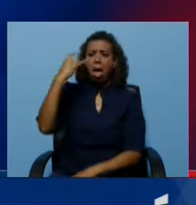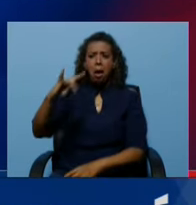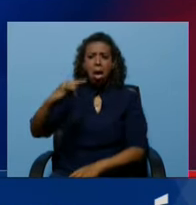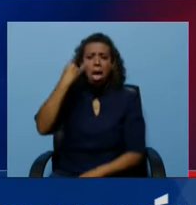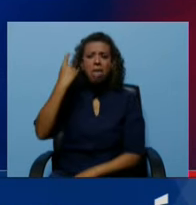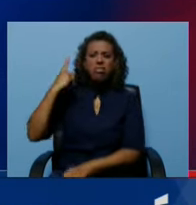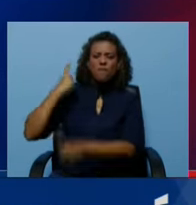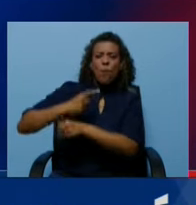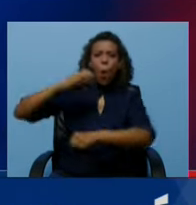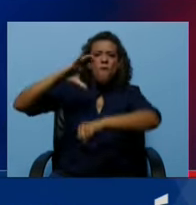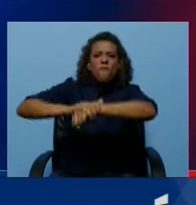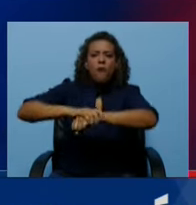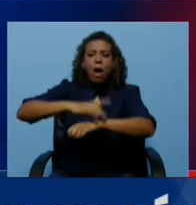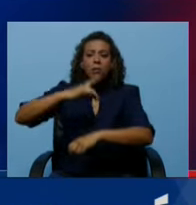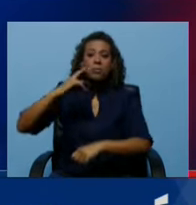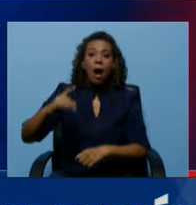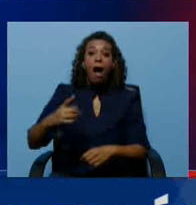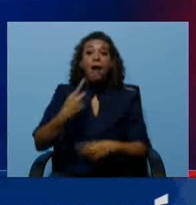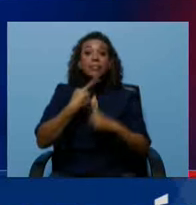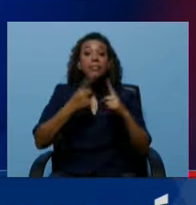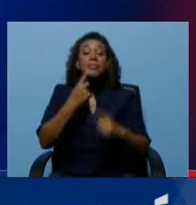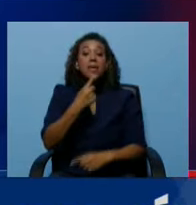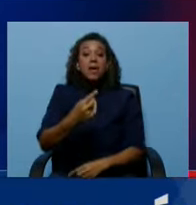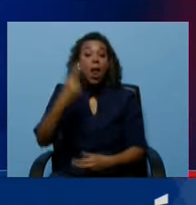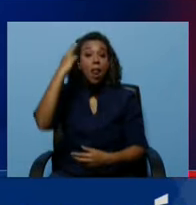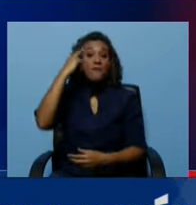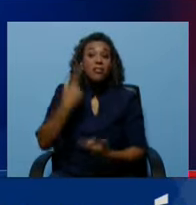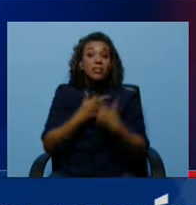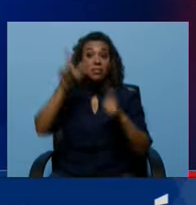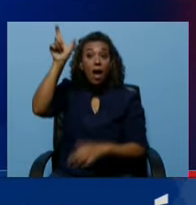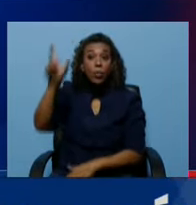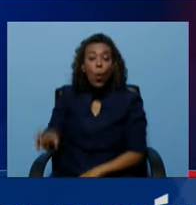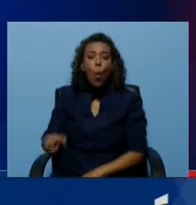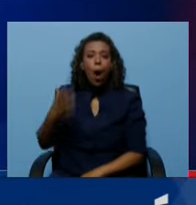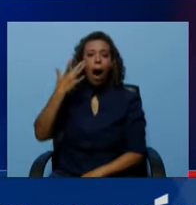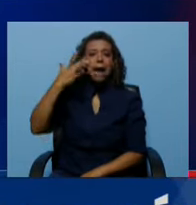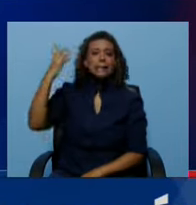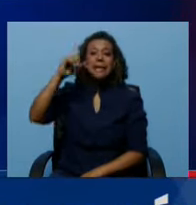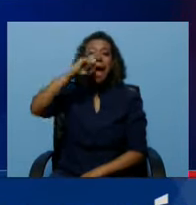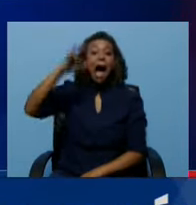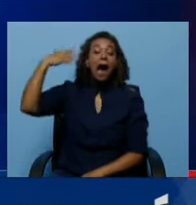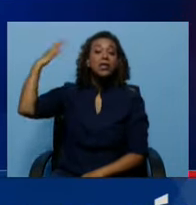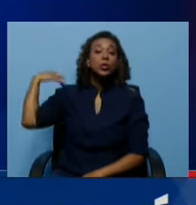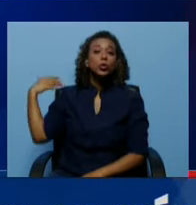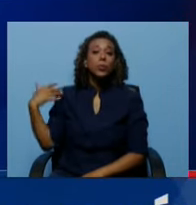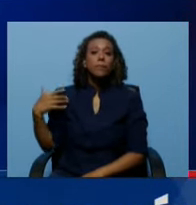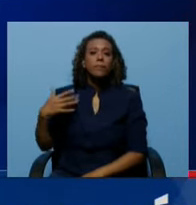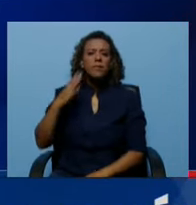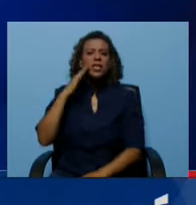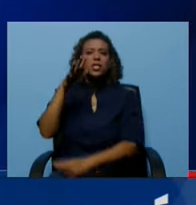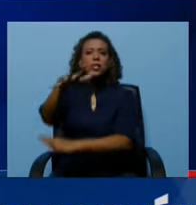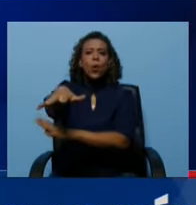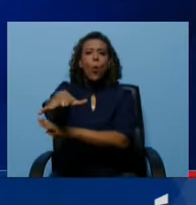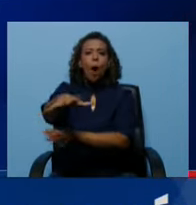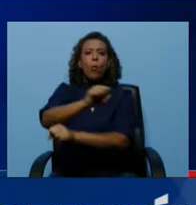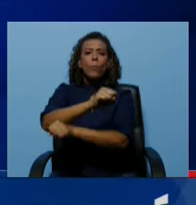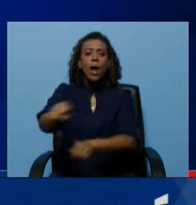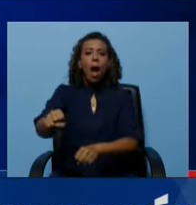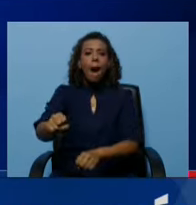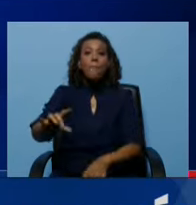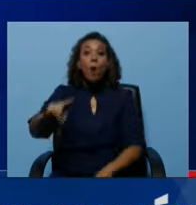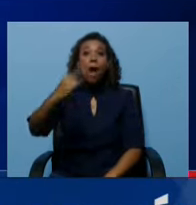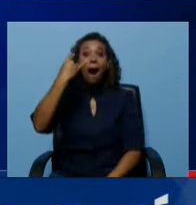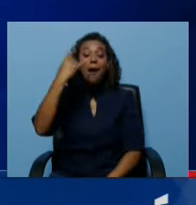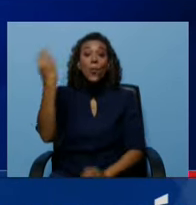fuerza. Dijo el libertador en el Orinoco, se nos ha dominado más por el